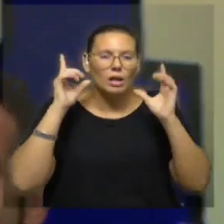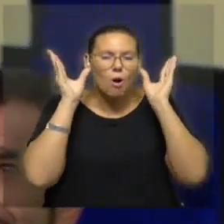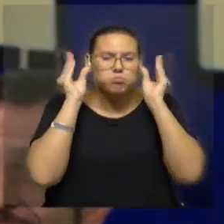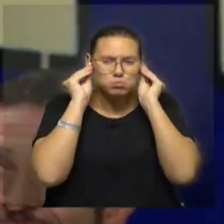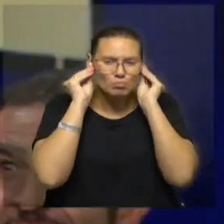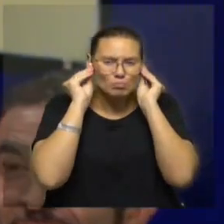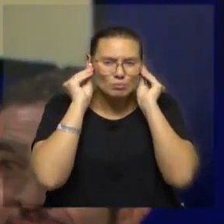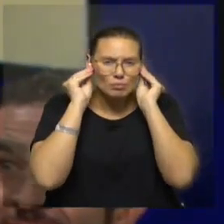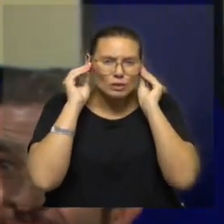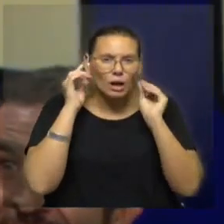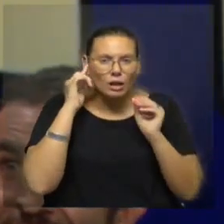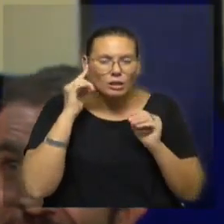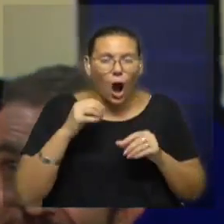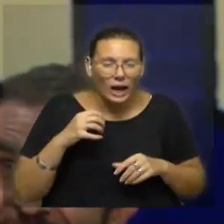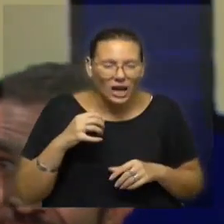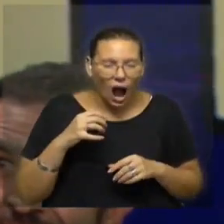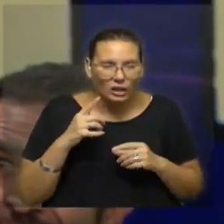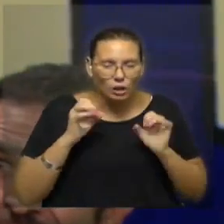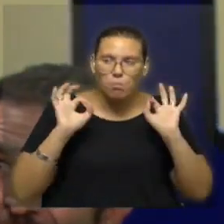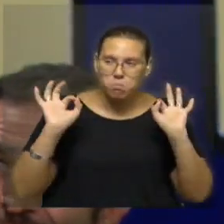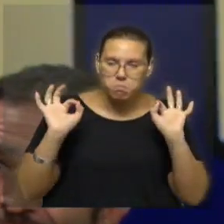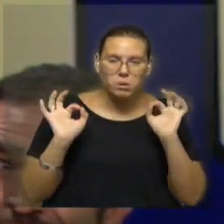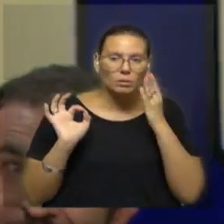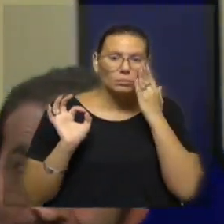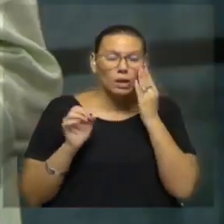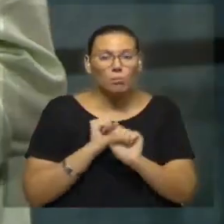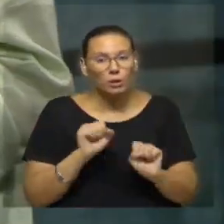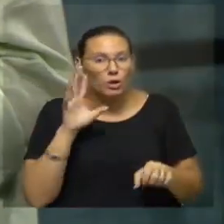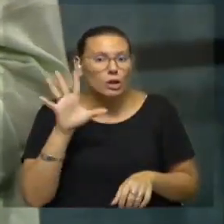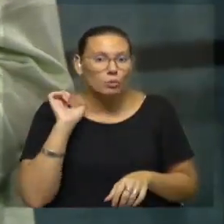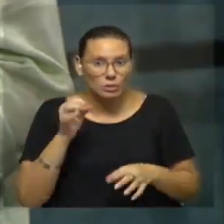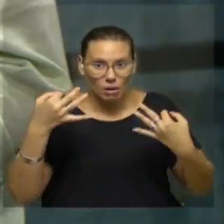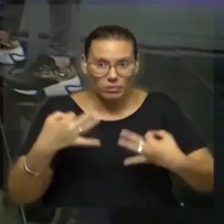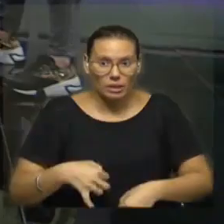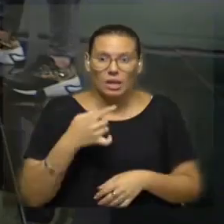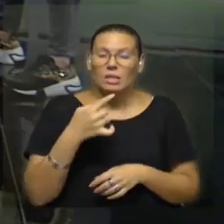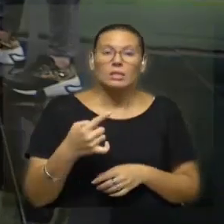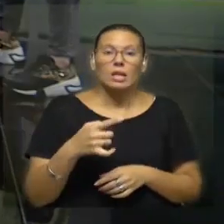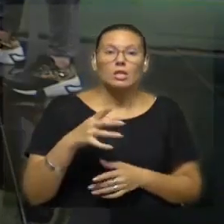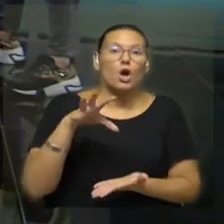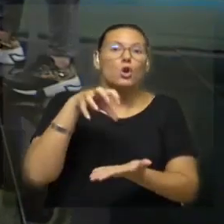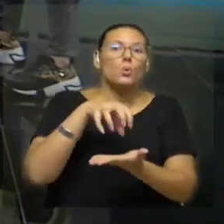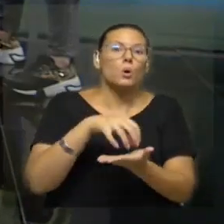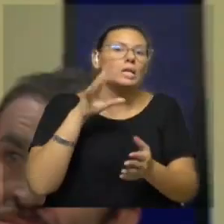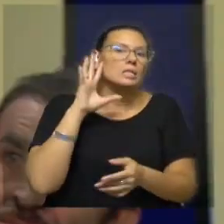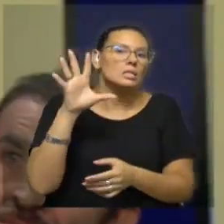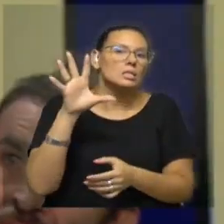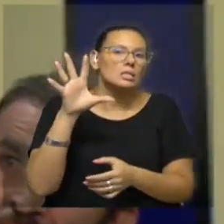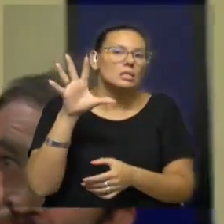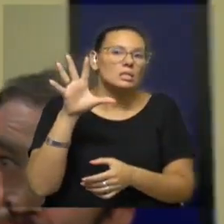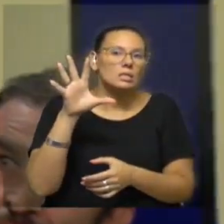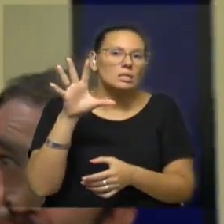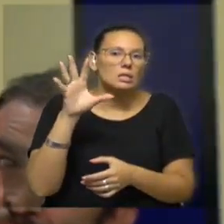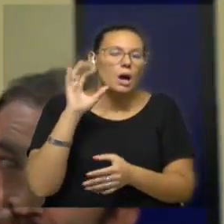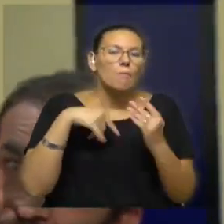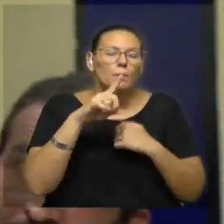Sí. Bostecé un poco y se me fue. Y ahí pudieron escucharlo bien. Y ahí dice que es el lugar donde se escucha, el lugar